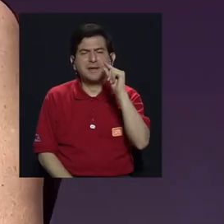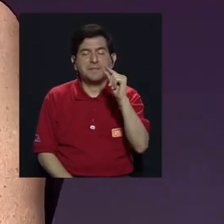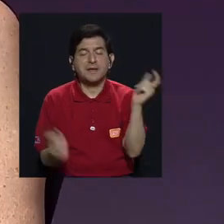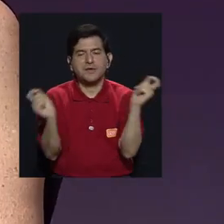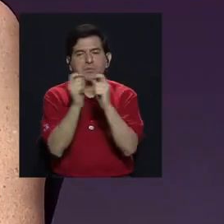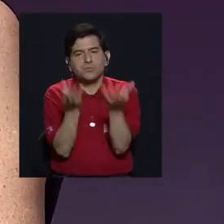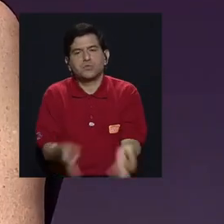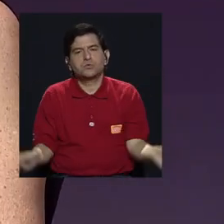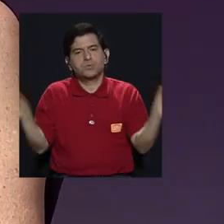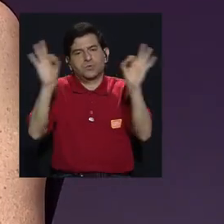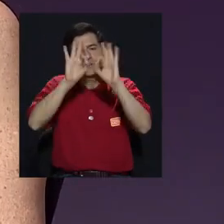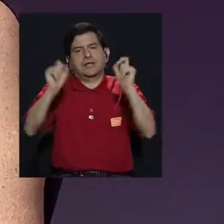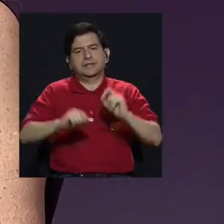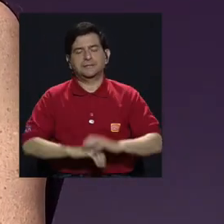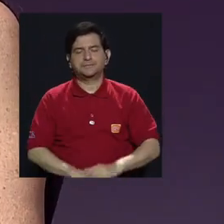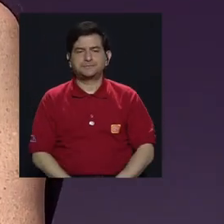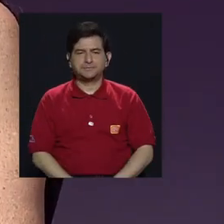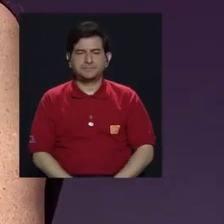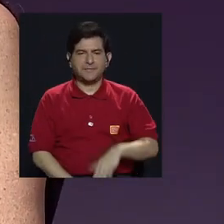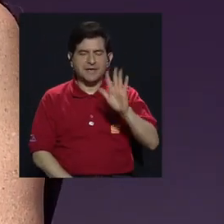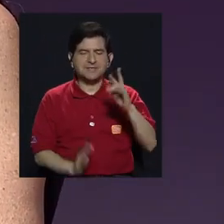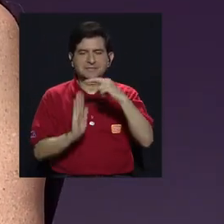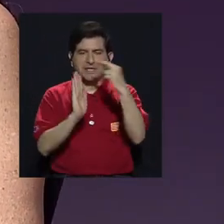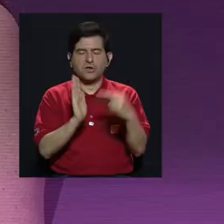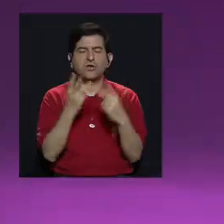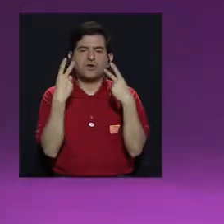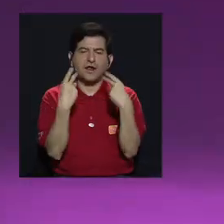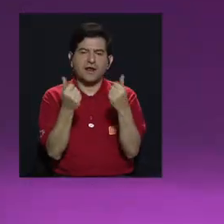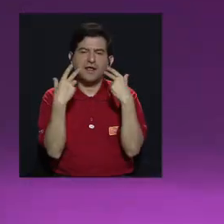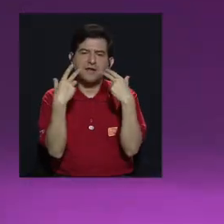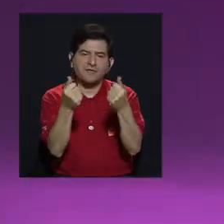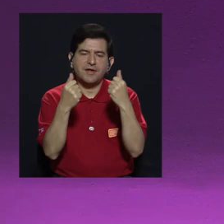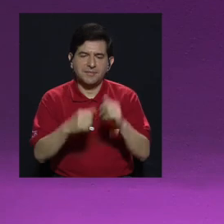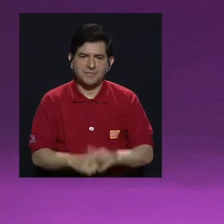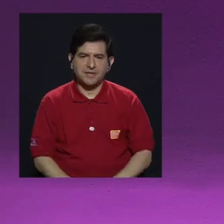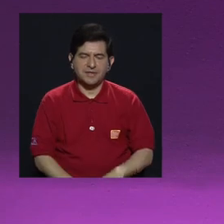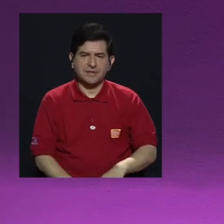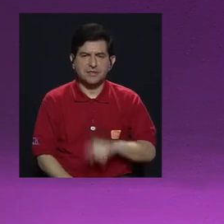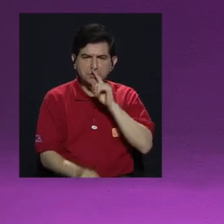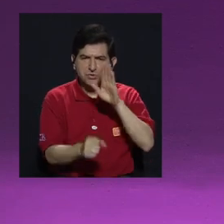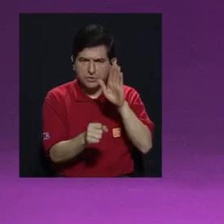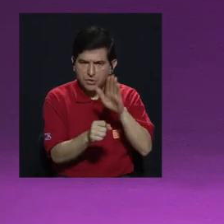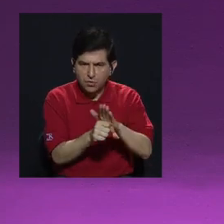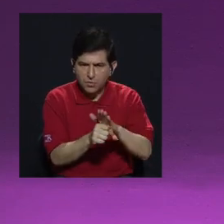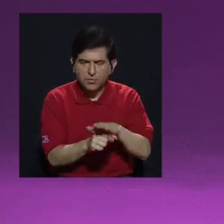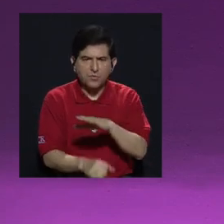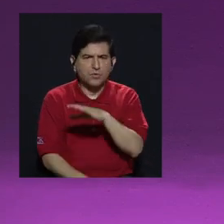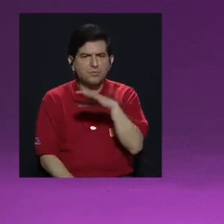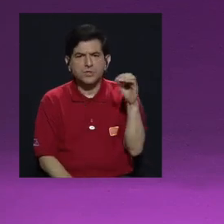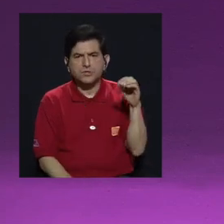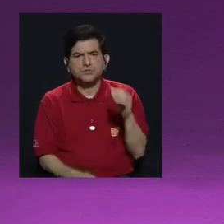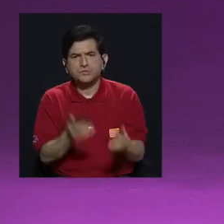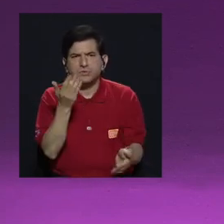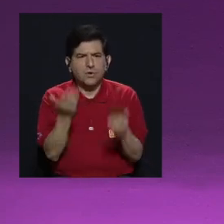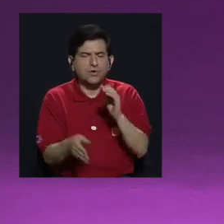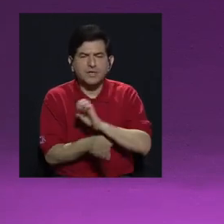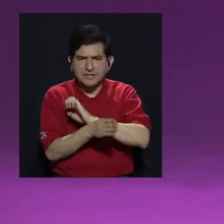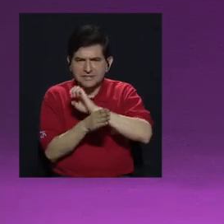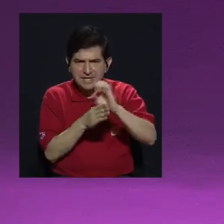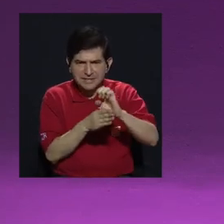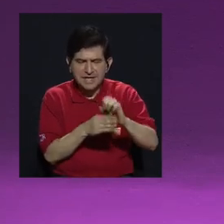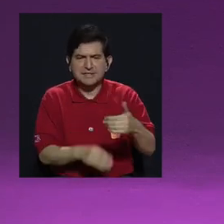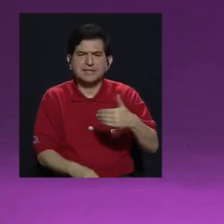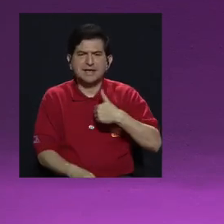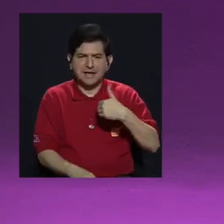pequeño detalle, pero es muy importante. Cinco reglas rápidas de compromiso o de ética